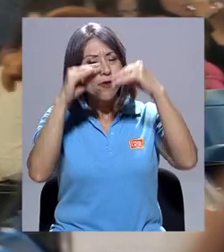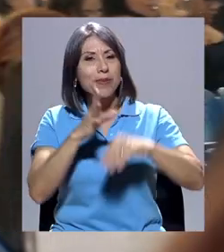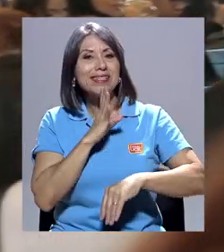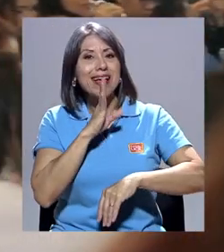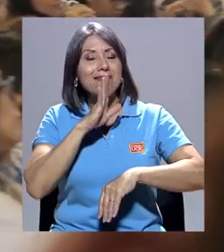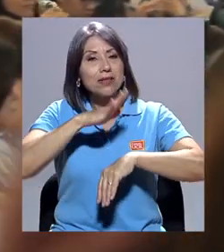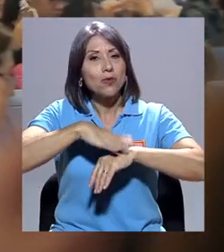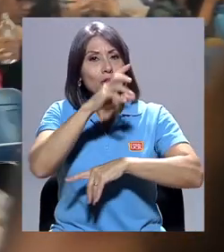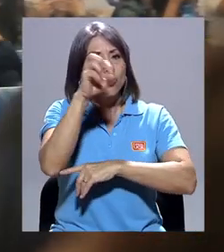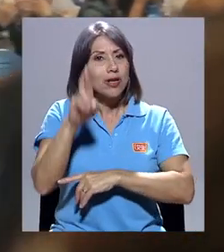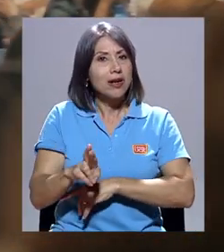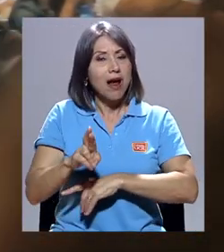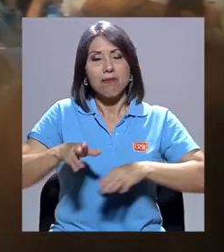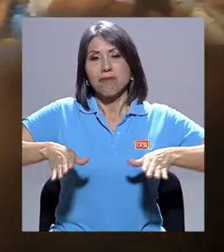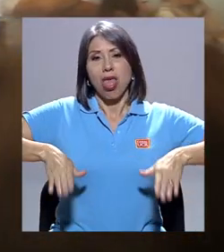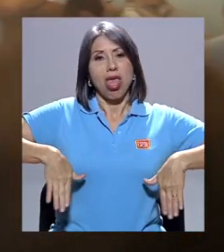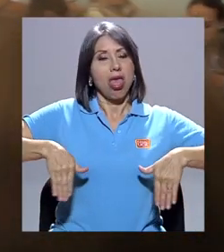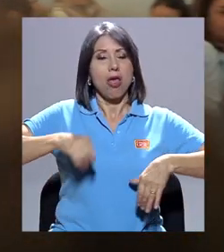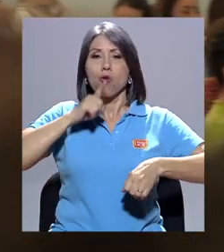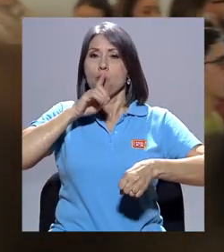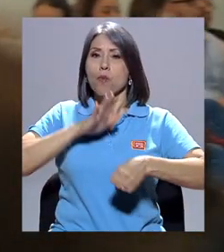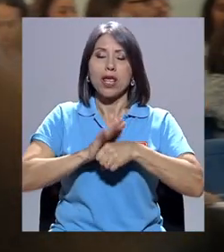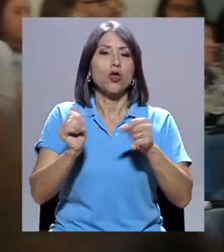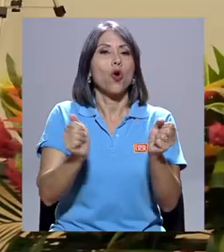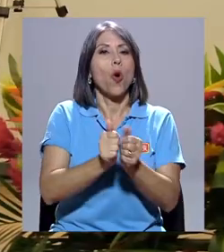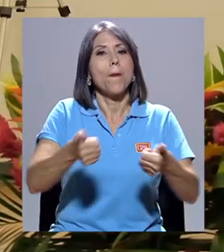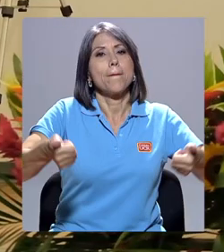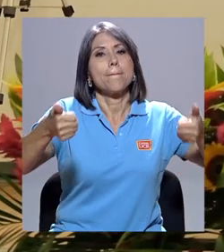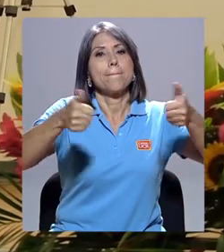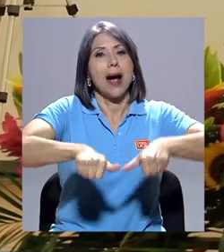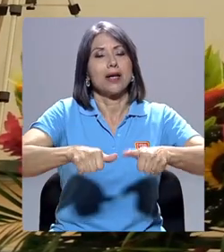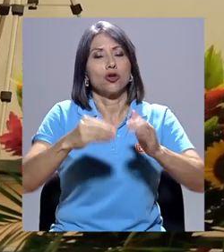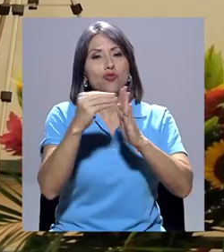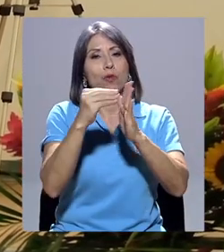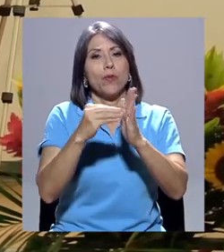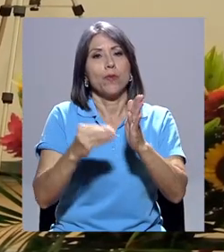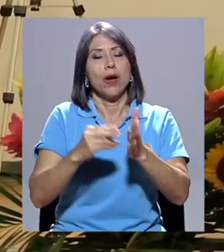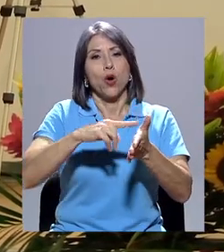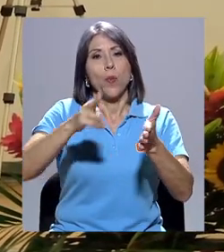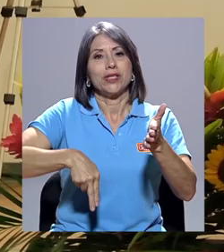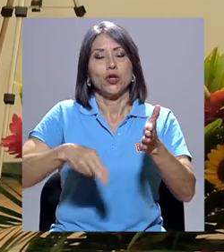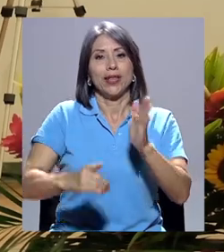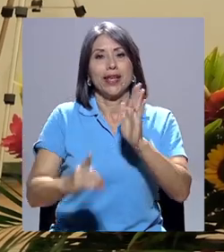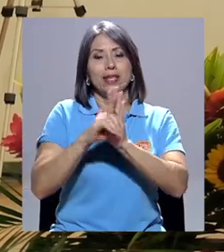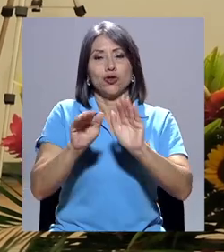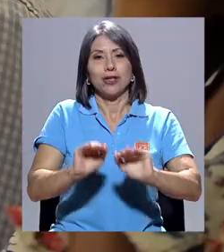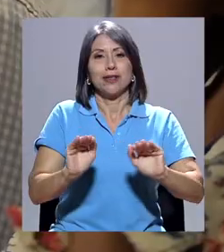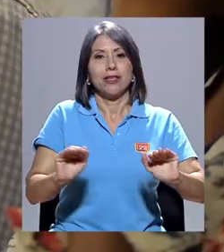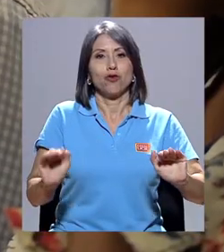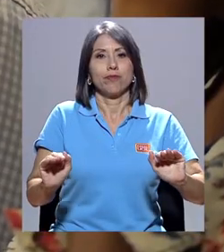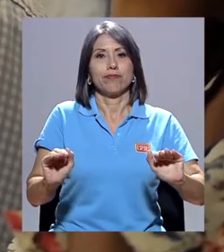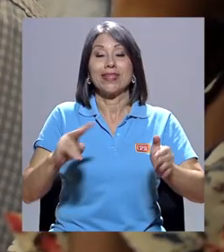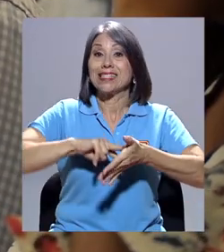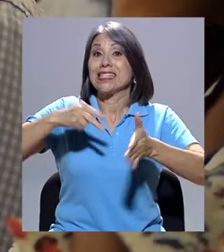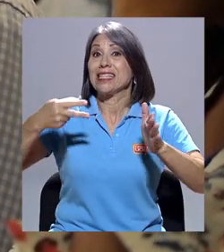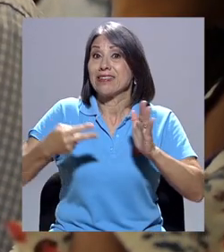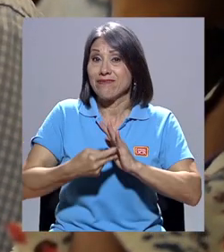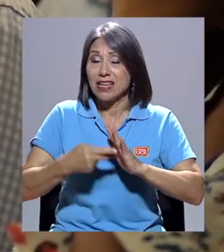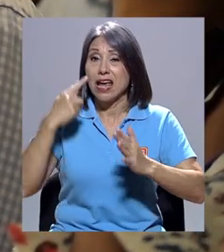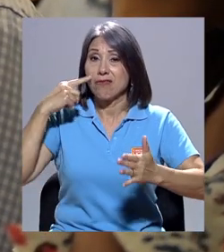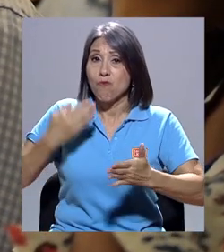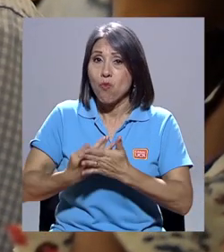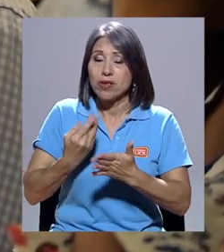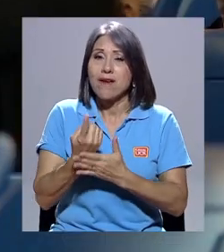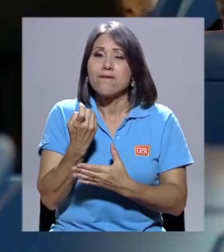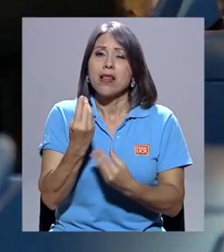Costa Rica no está cumpliendo con muchos pactos establecidos en la Convención de Derechos del Niño. Esto demuestra que falta mucho por trabajar en el